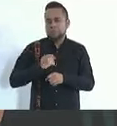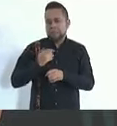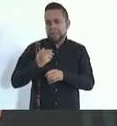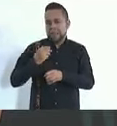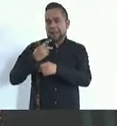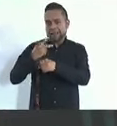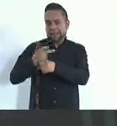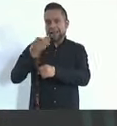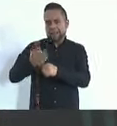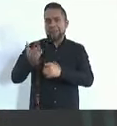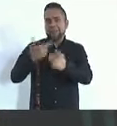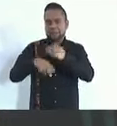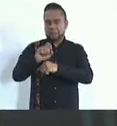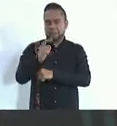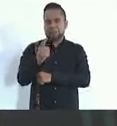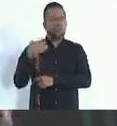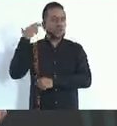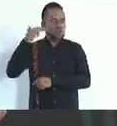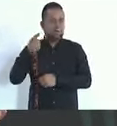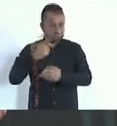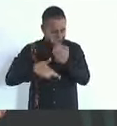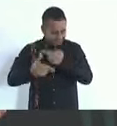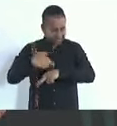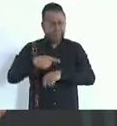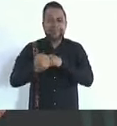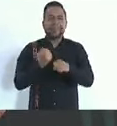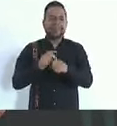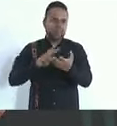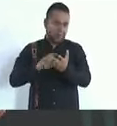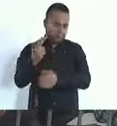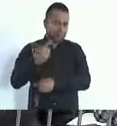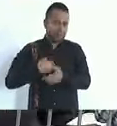y voy a regresar el 21 de marzo del 2025.